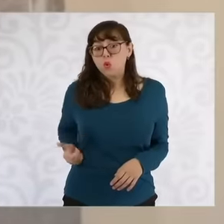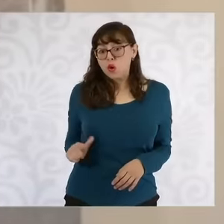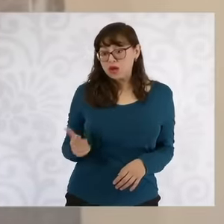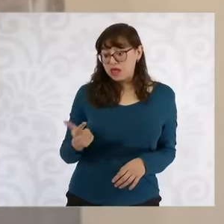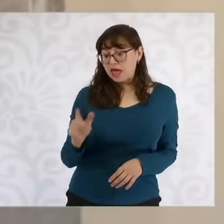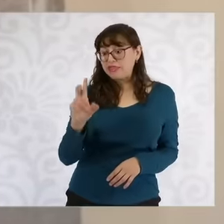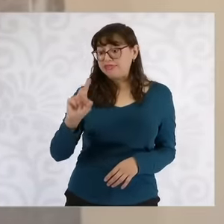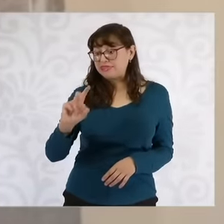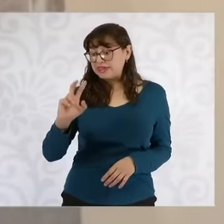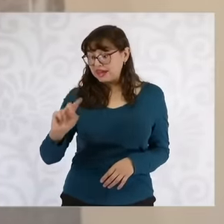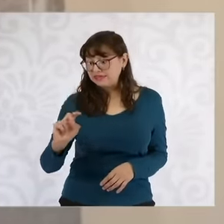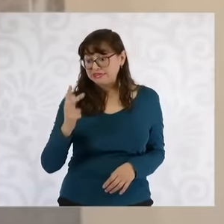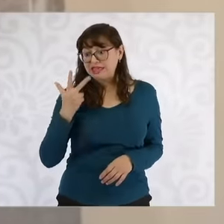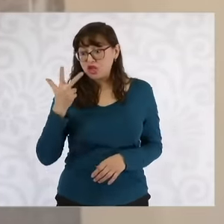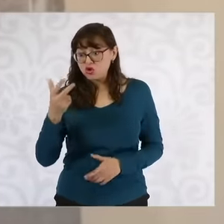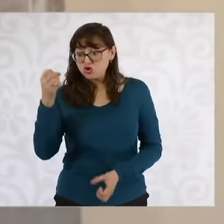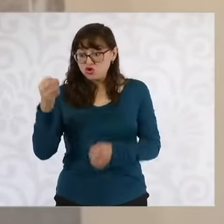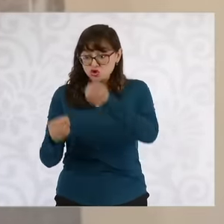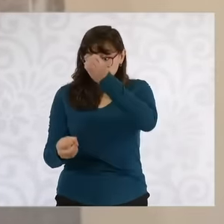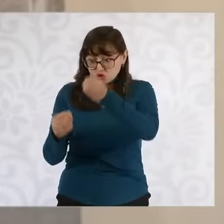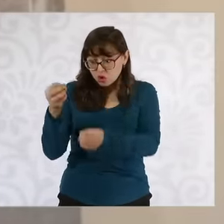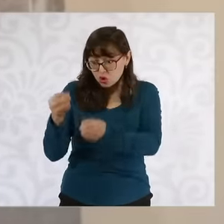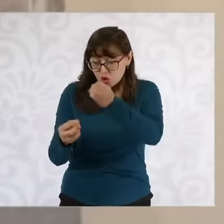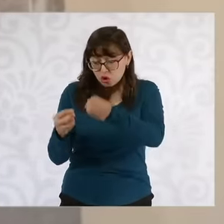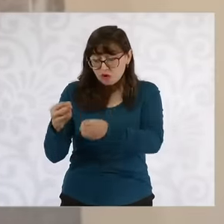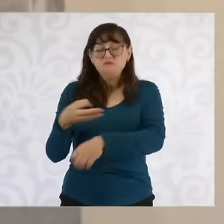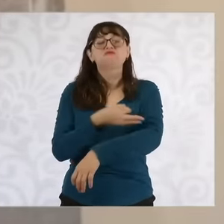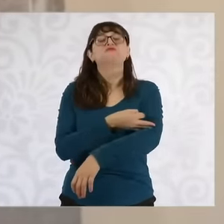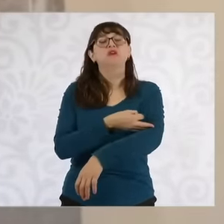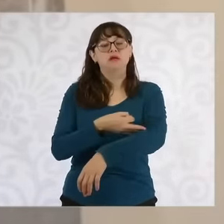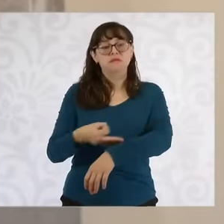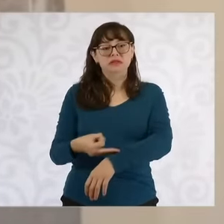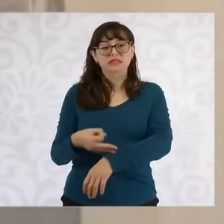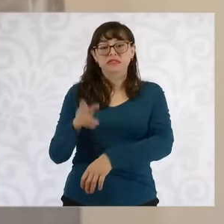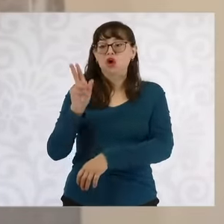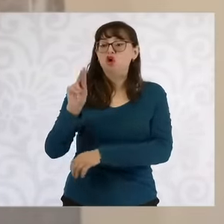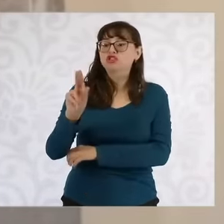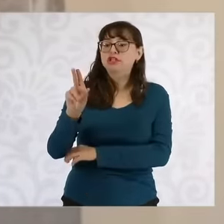38 de 46 titulares tienen familiares, que equivale al